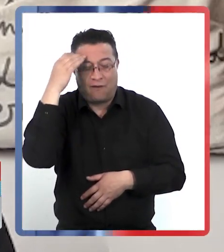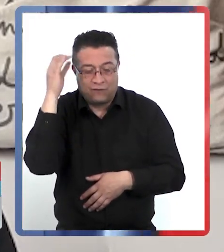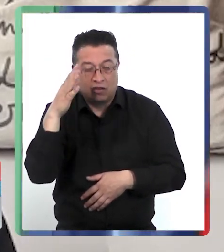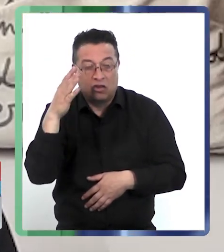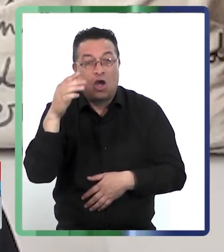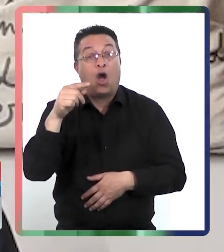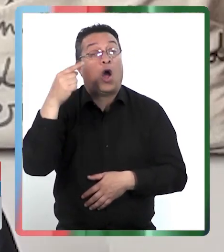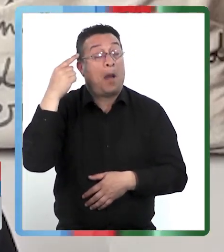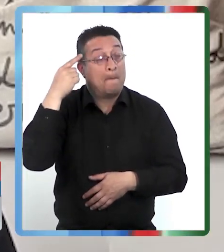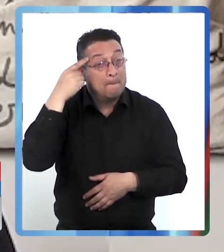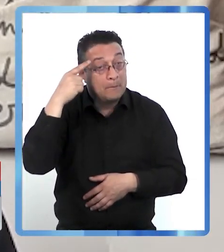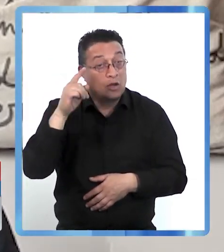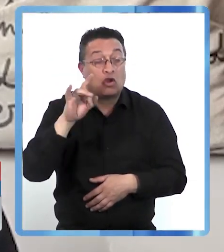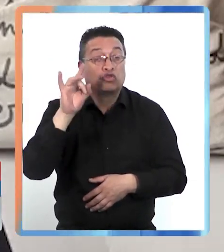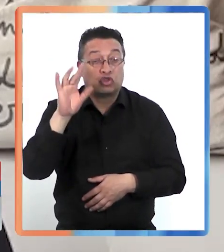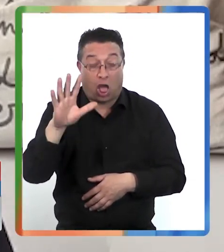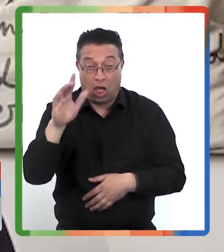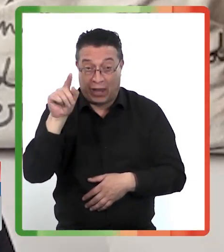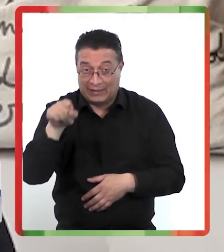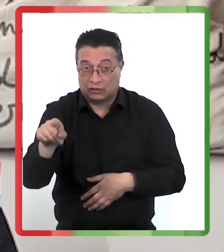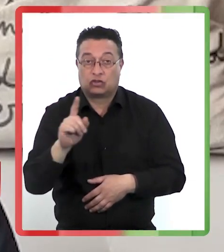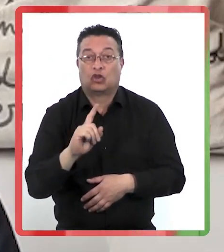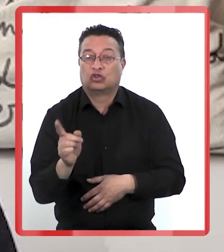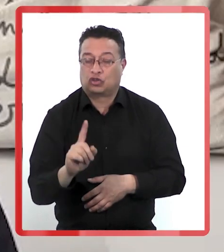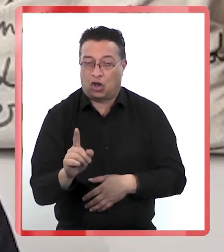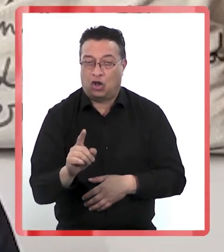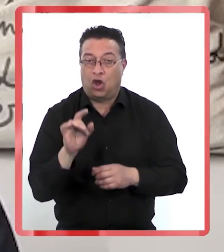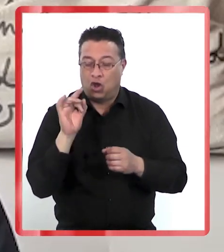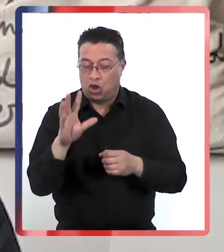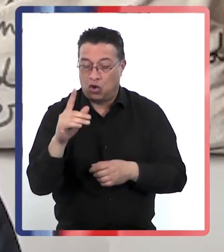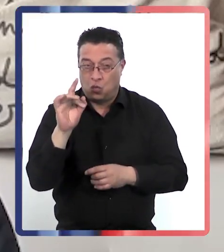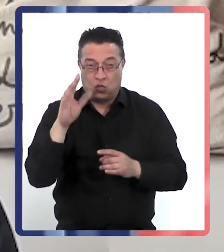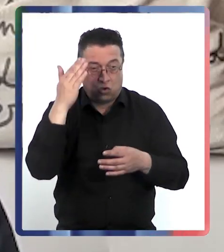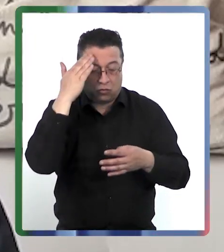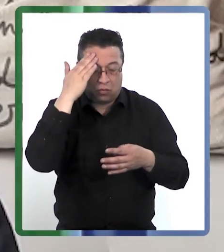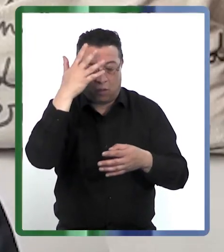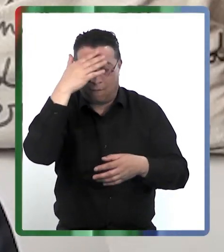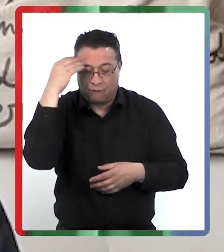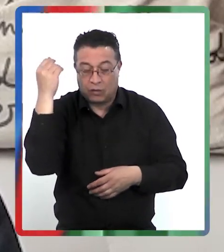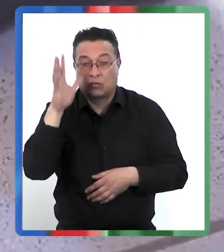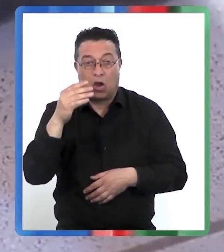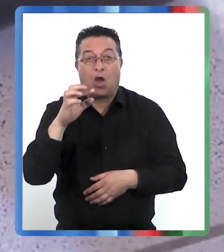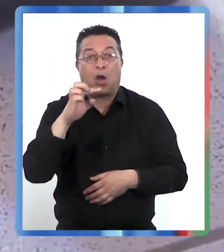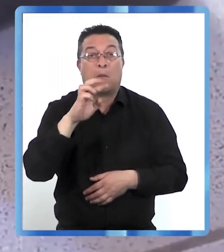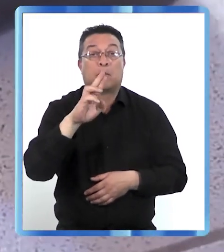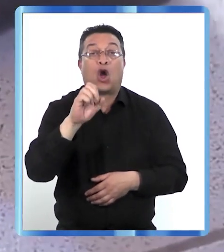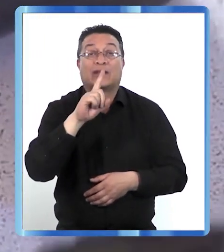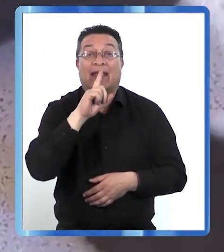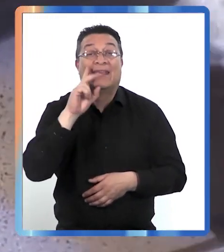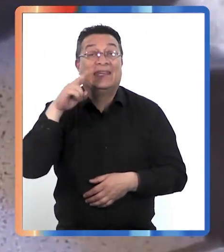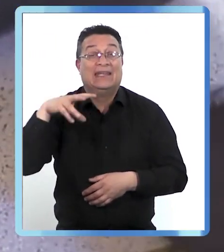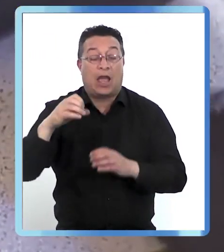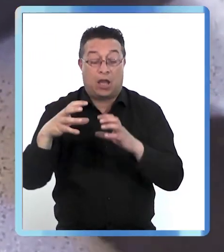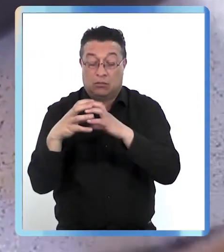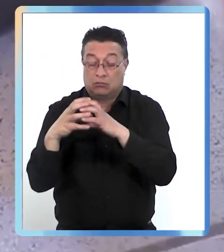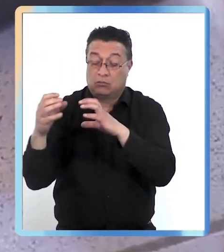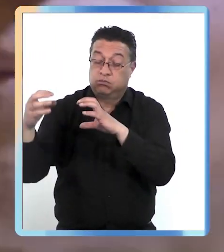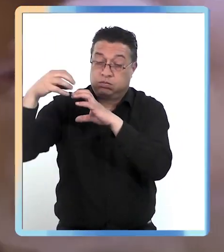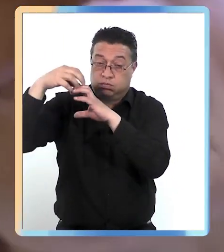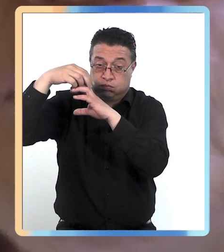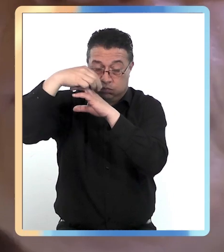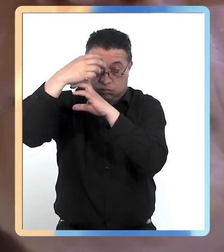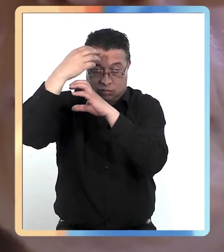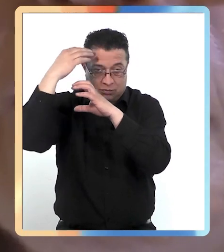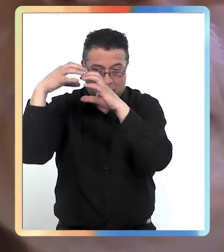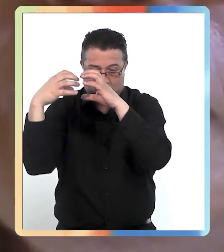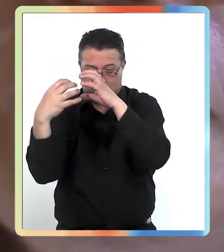memoria, no solo es problemas de memoria, ¿ya? Esto es que, como yo te decía, las proteínas que se van acumulando en nuestro cerebro